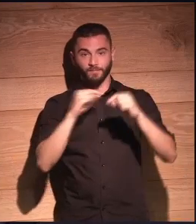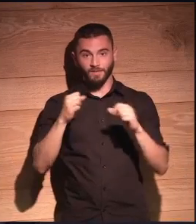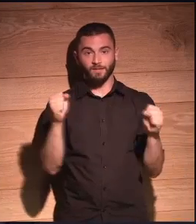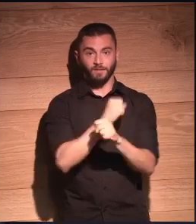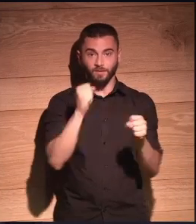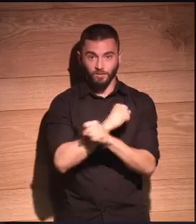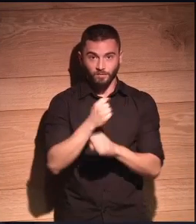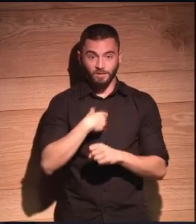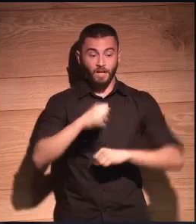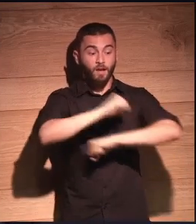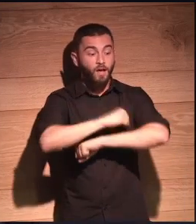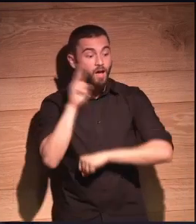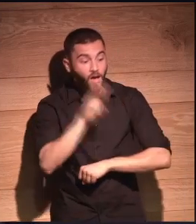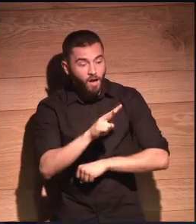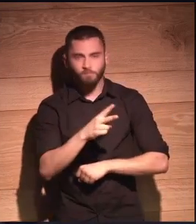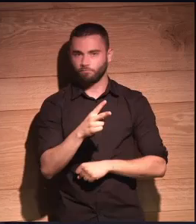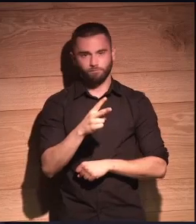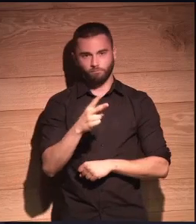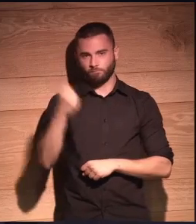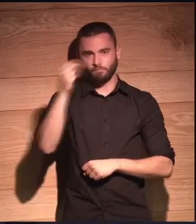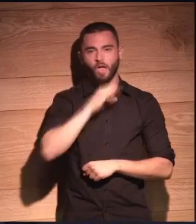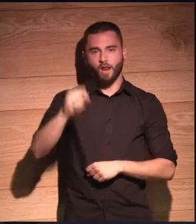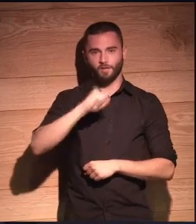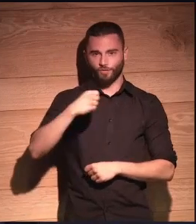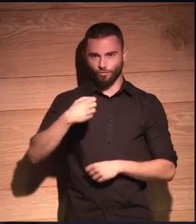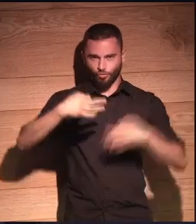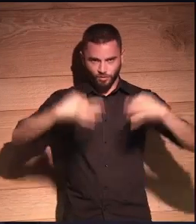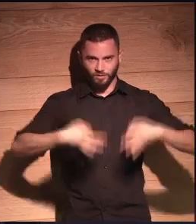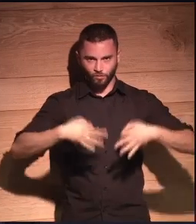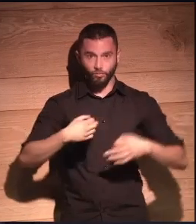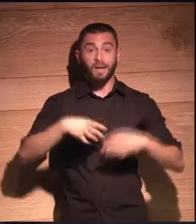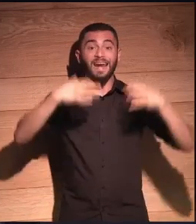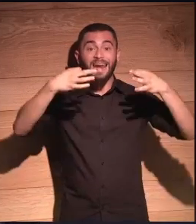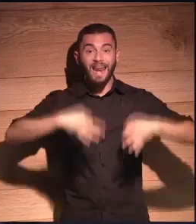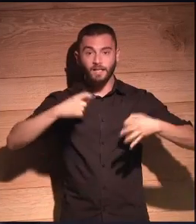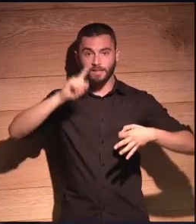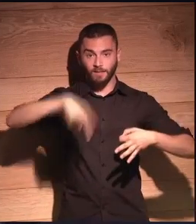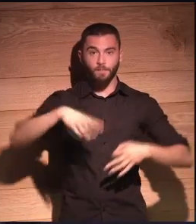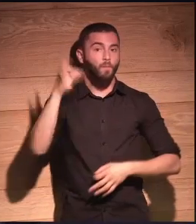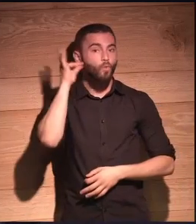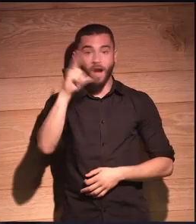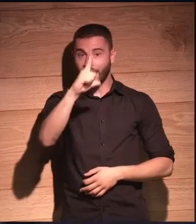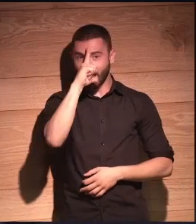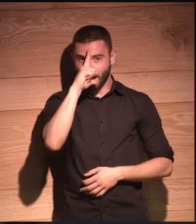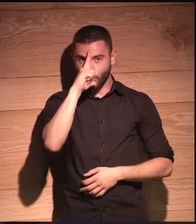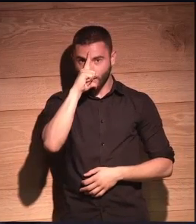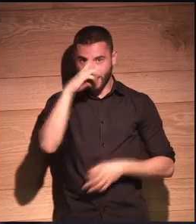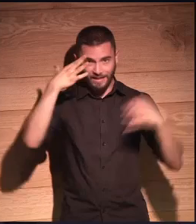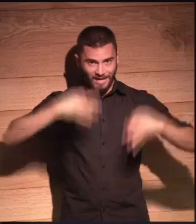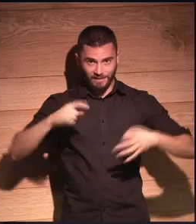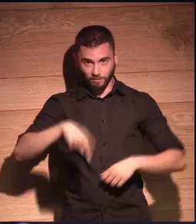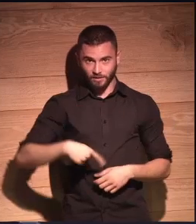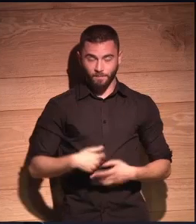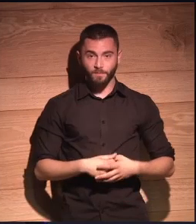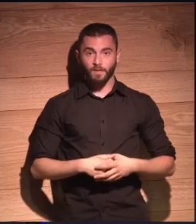ventana debió ser maravilloso, ¿no? Hay otra muy realista también, que es la de La mujer en la luna, que